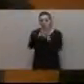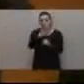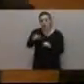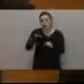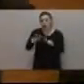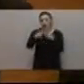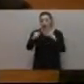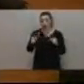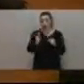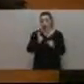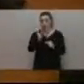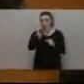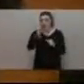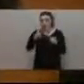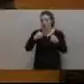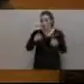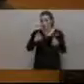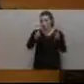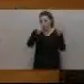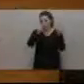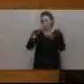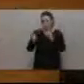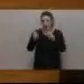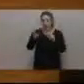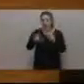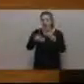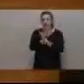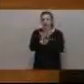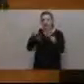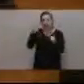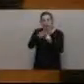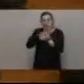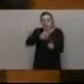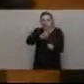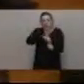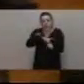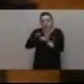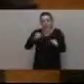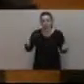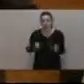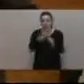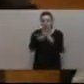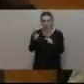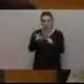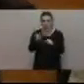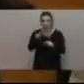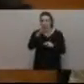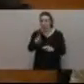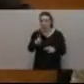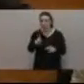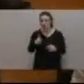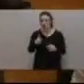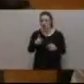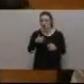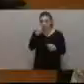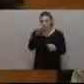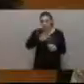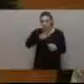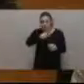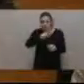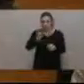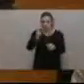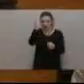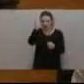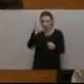más golpeados por la salud constituye una de las finalidades de nuestra actividad política. Por eso, nuestro mayor interés, como lo es para la